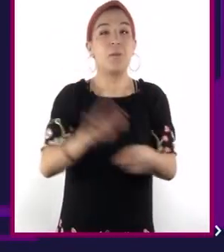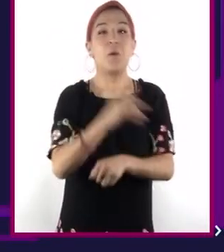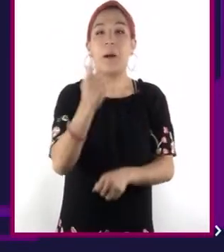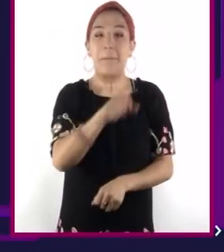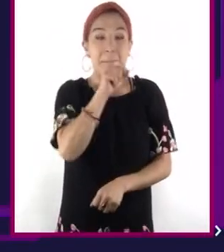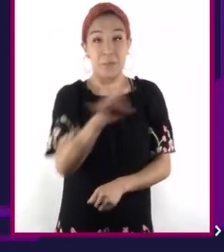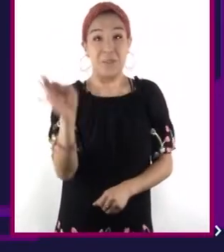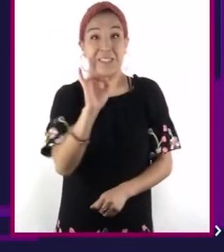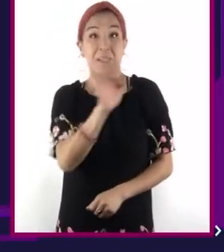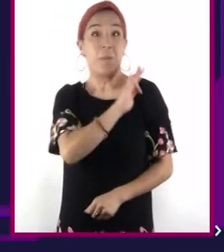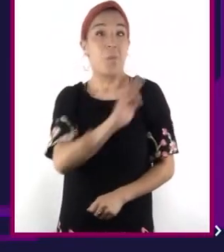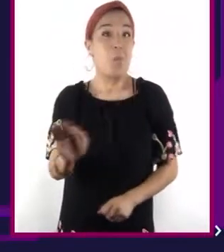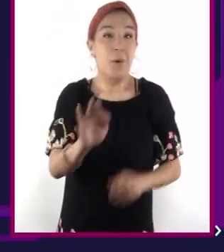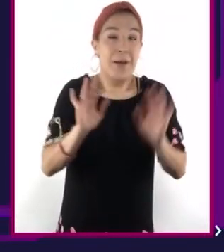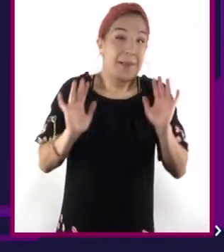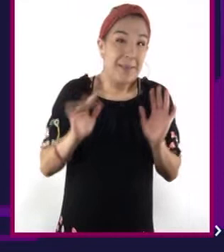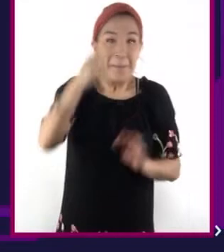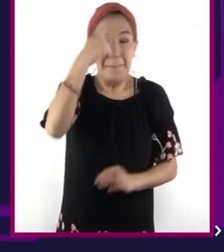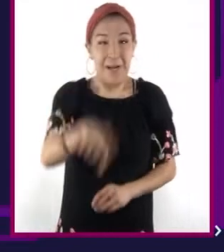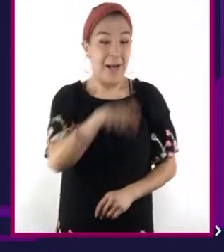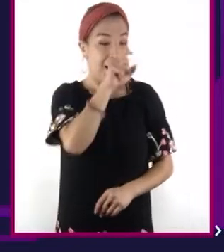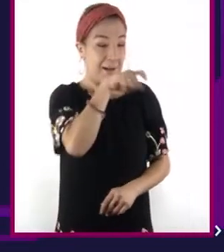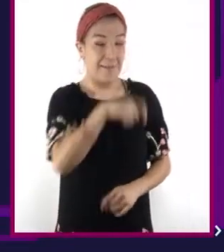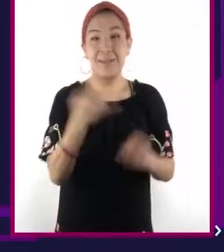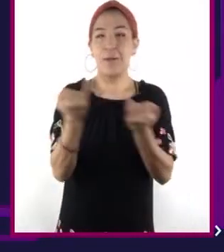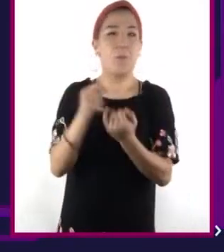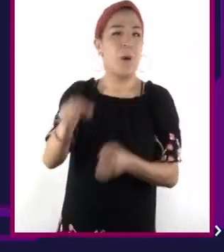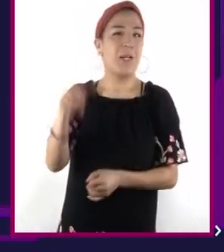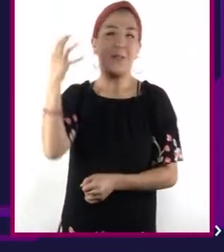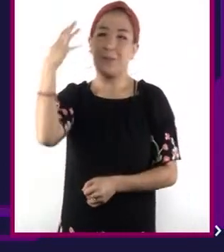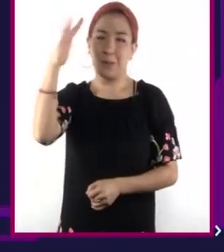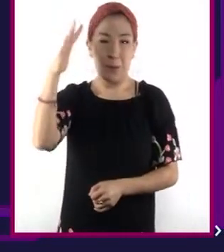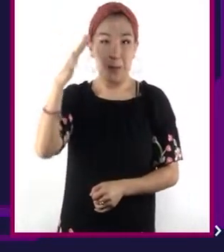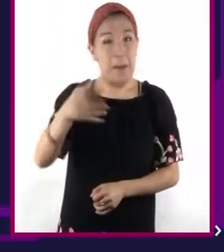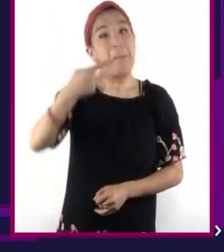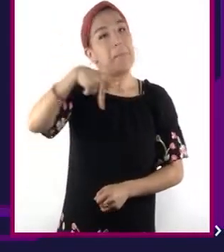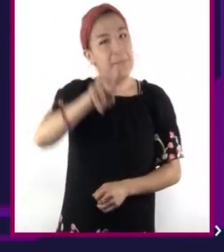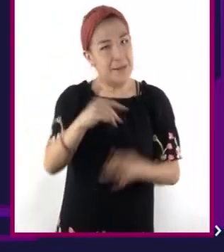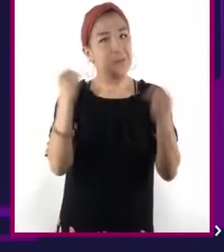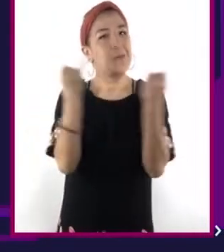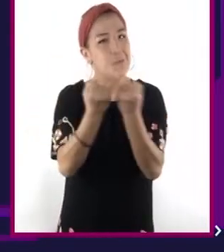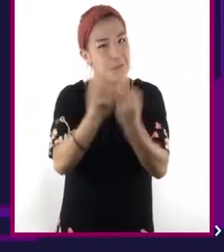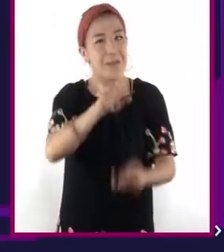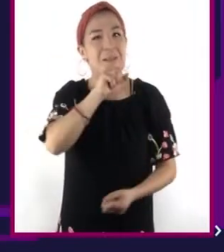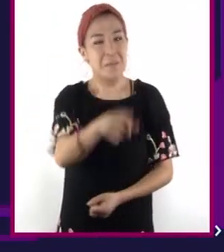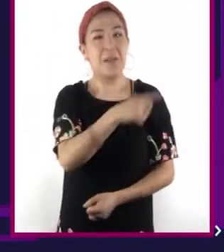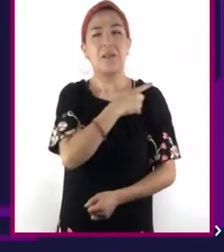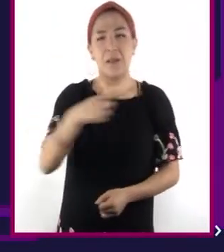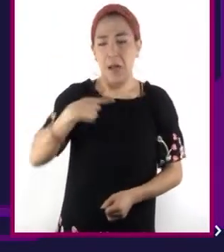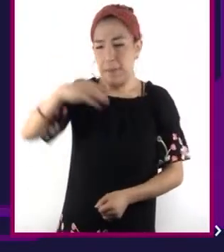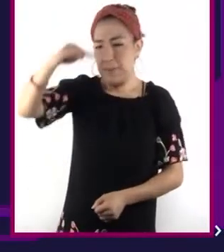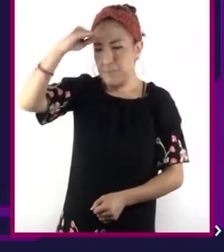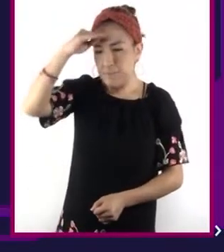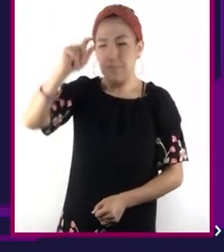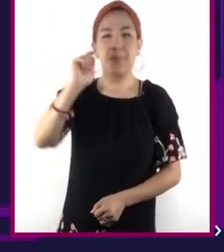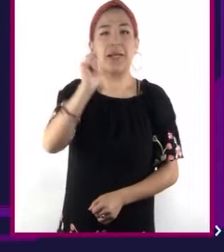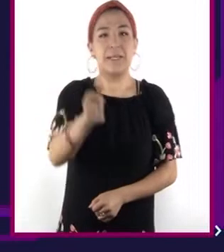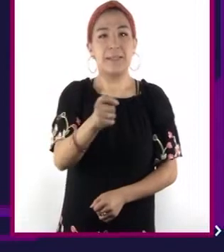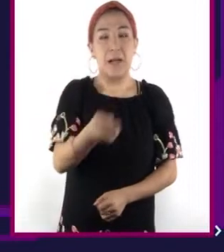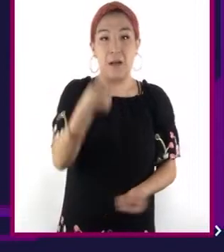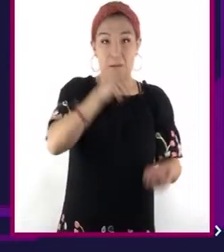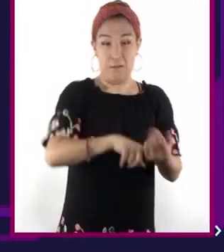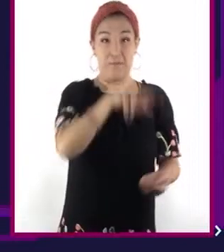mismas posibilidades para el águila que para el sol. Pero también tomaron en cuenta que, en la